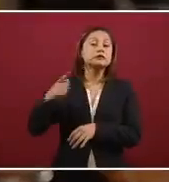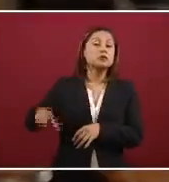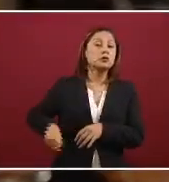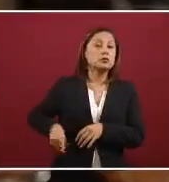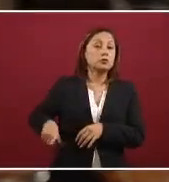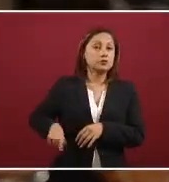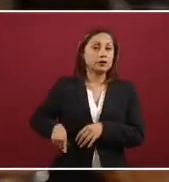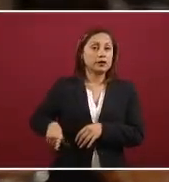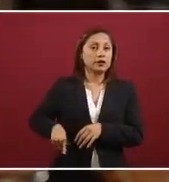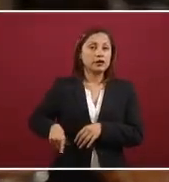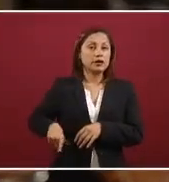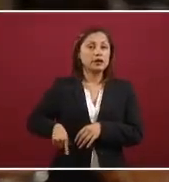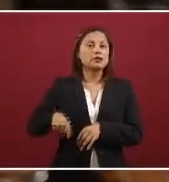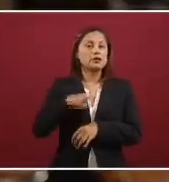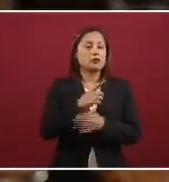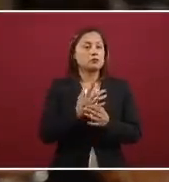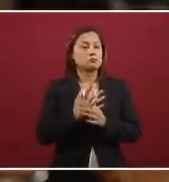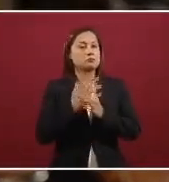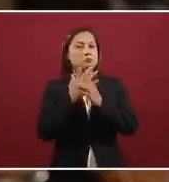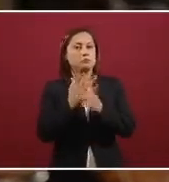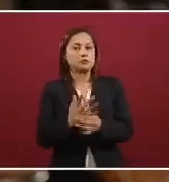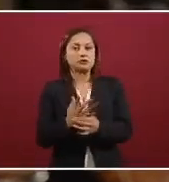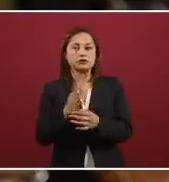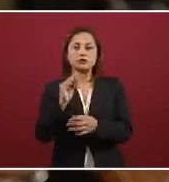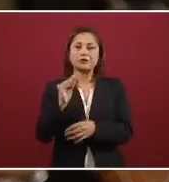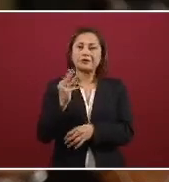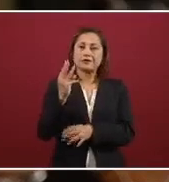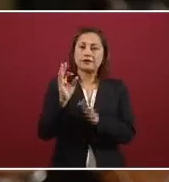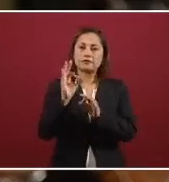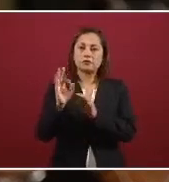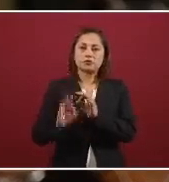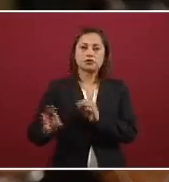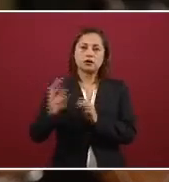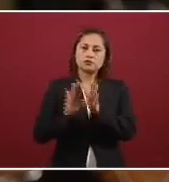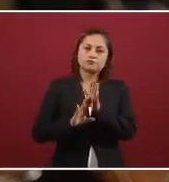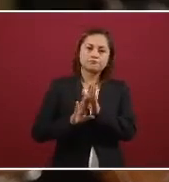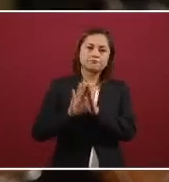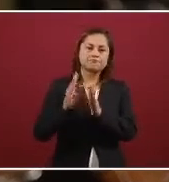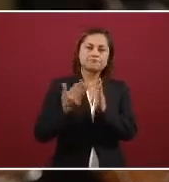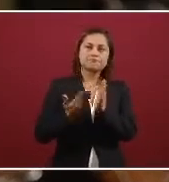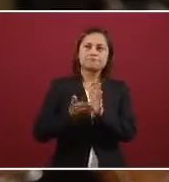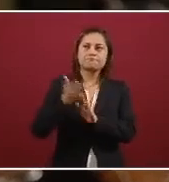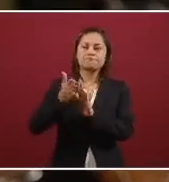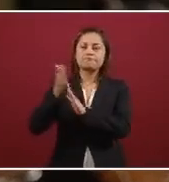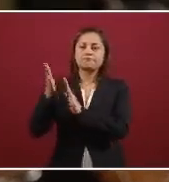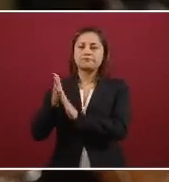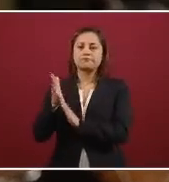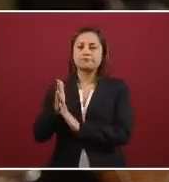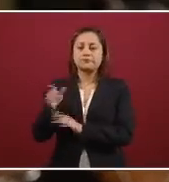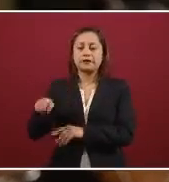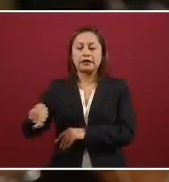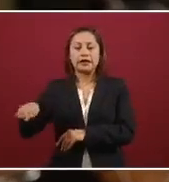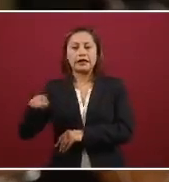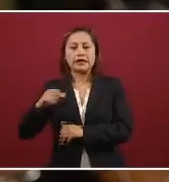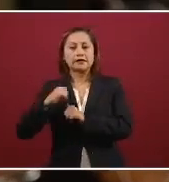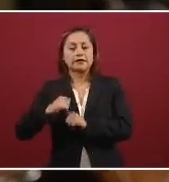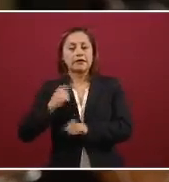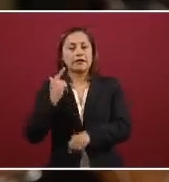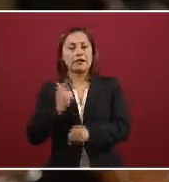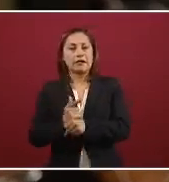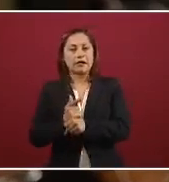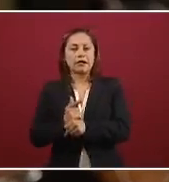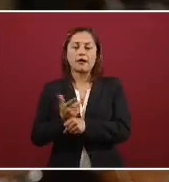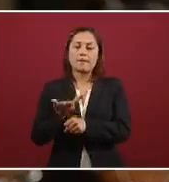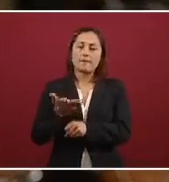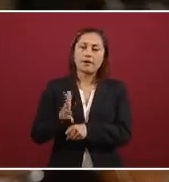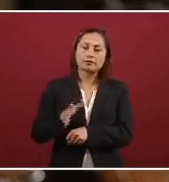avance de 93% en la reconstrucción, pues detectaron que nada más el 20%, que hay un avance del 20% o había